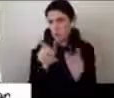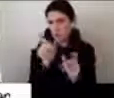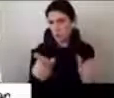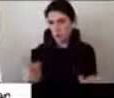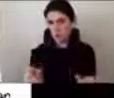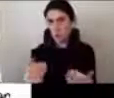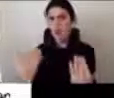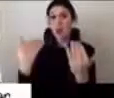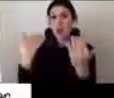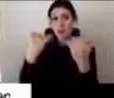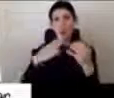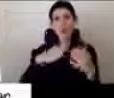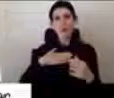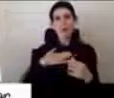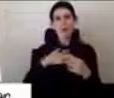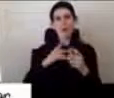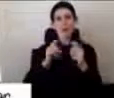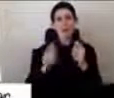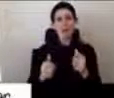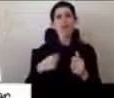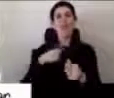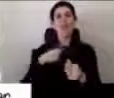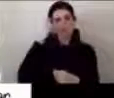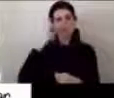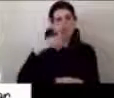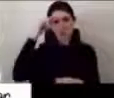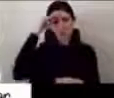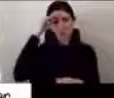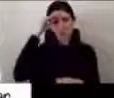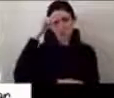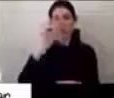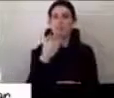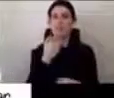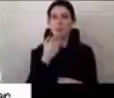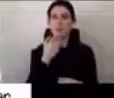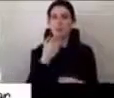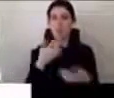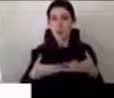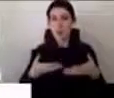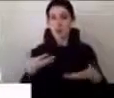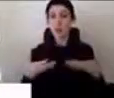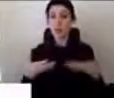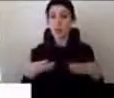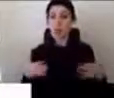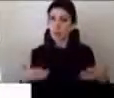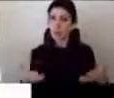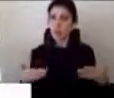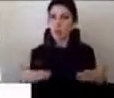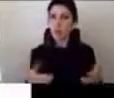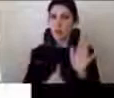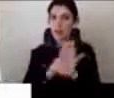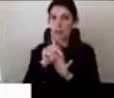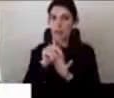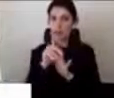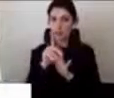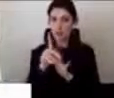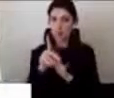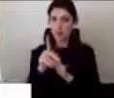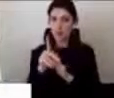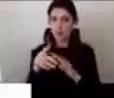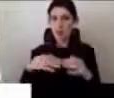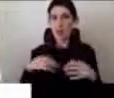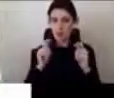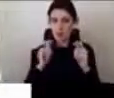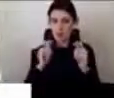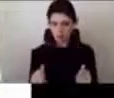propias habilidades y también favorecen una actitud activa en el desarrollo de nuestras capacidades. Y la